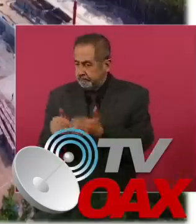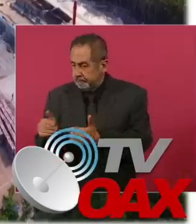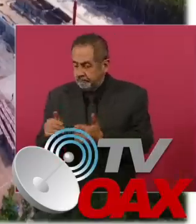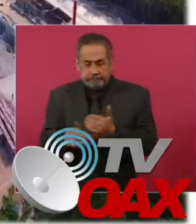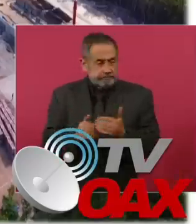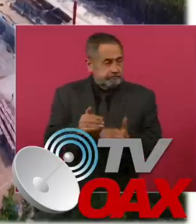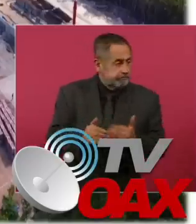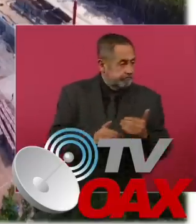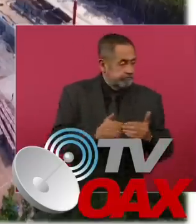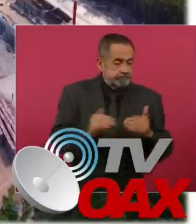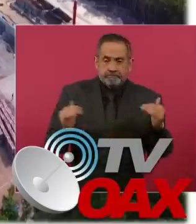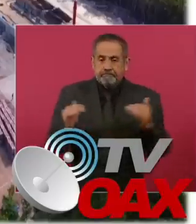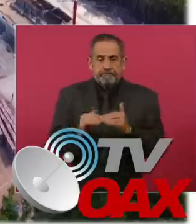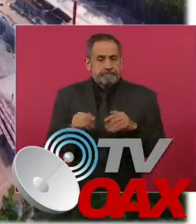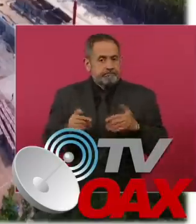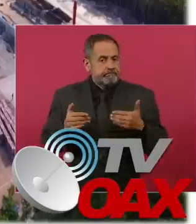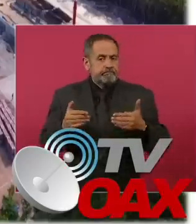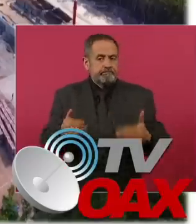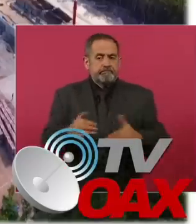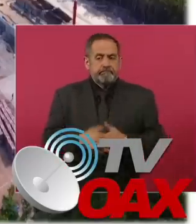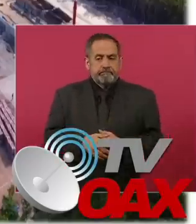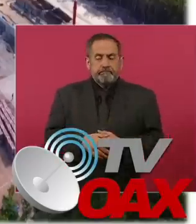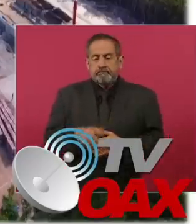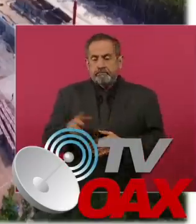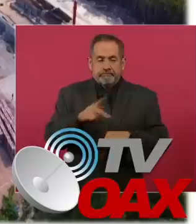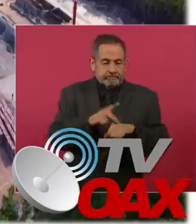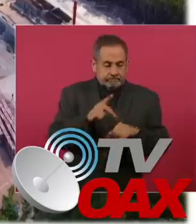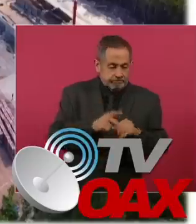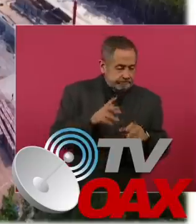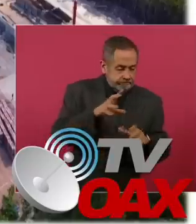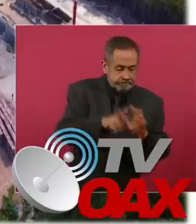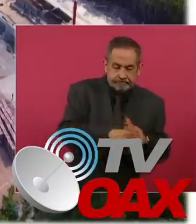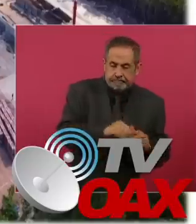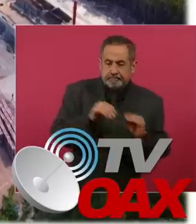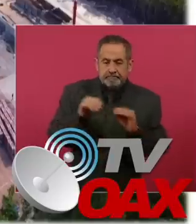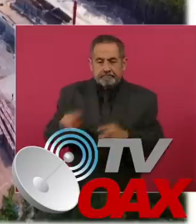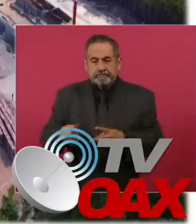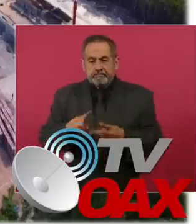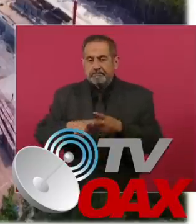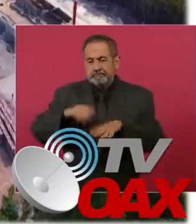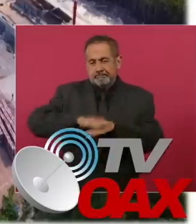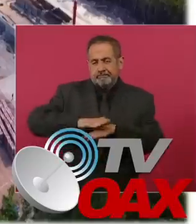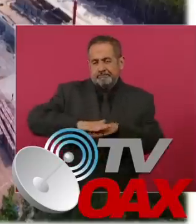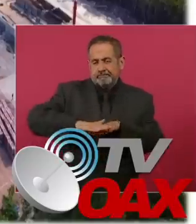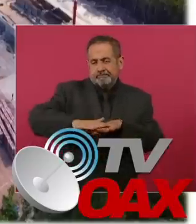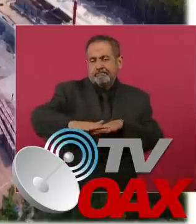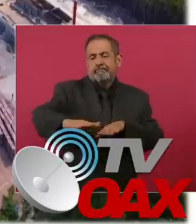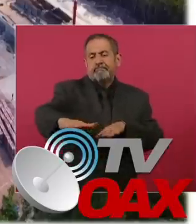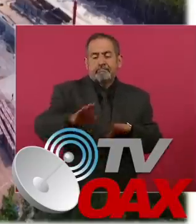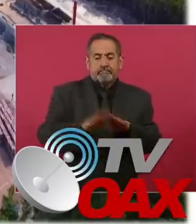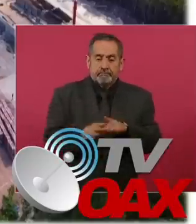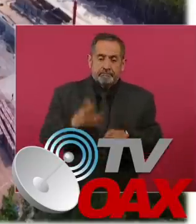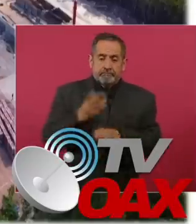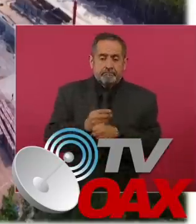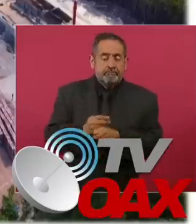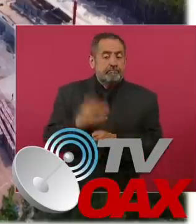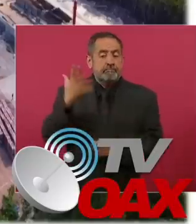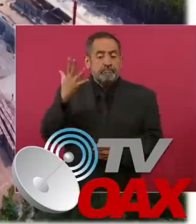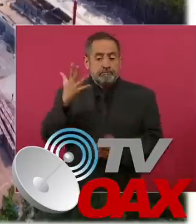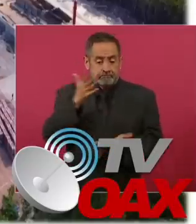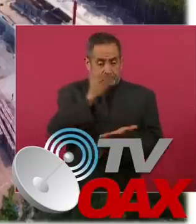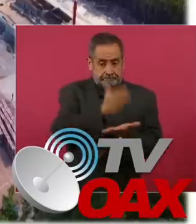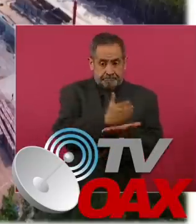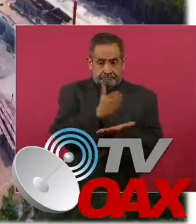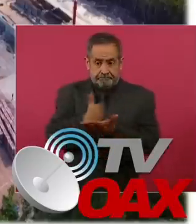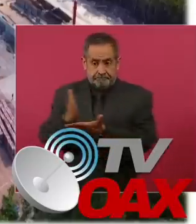se realizan trabajos que van desde la explotación de bancos de materiales, la conformación de terraplenes, la construcción de 5 estaciones y paraderos a lo